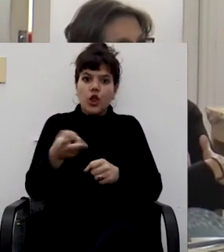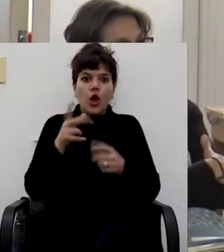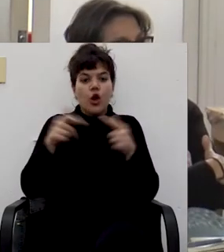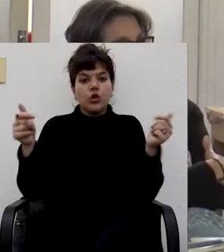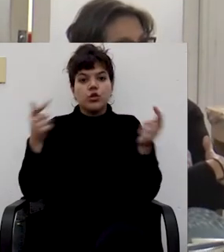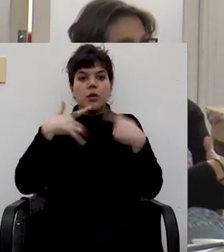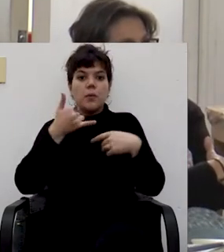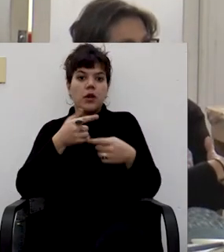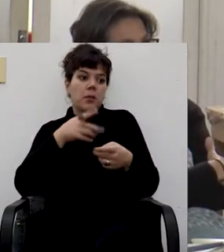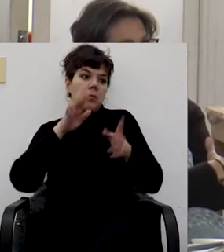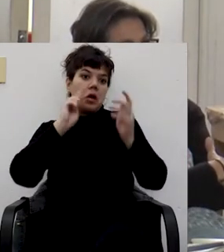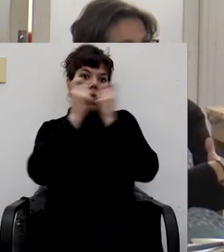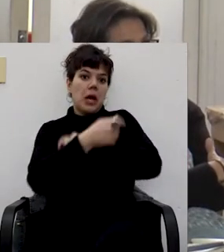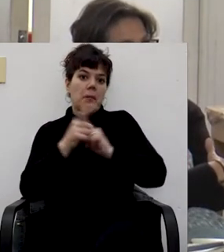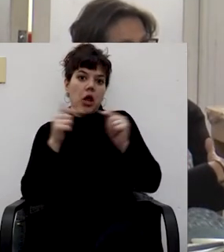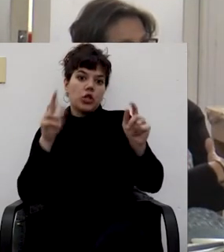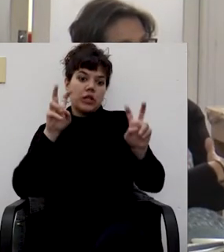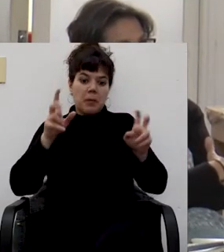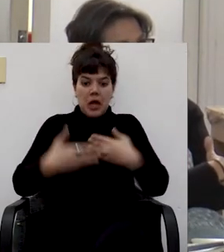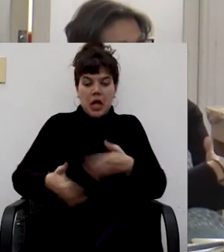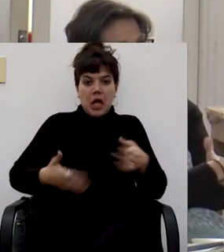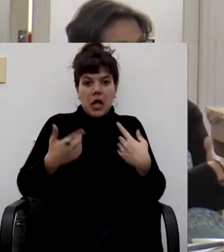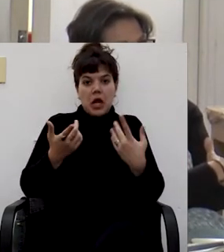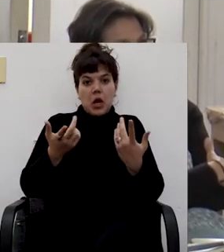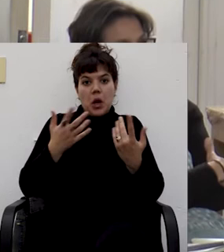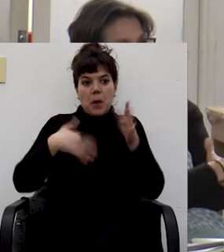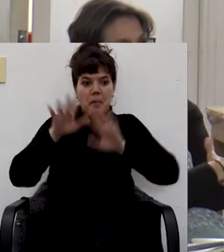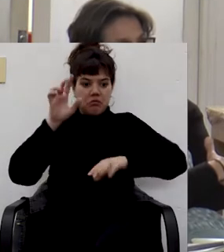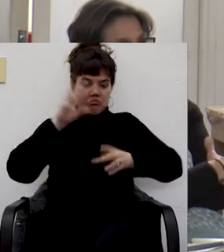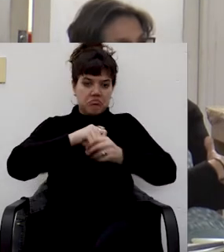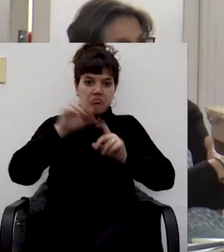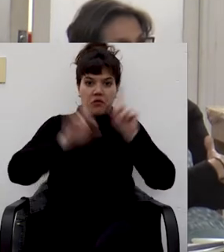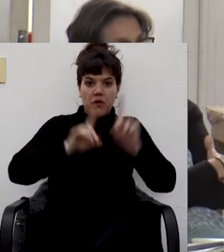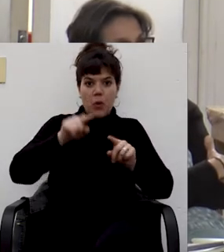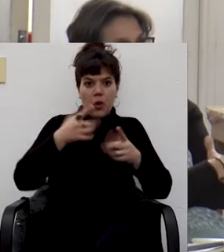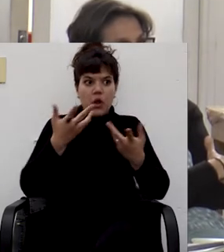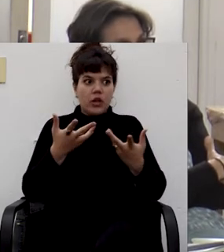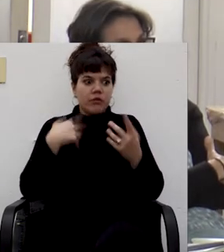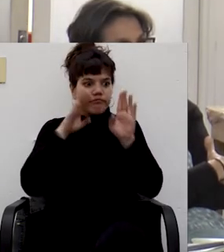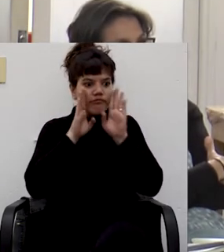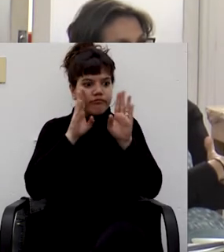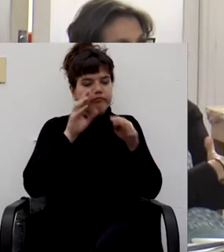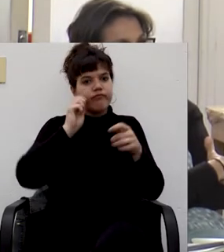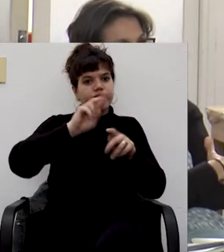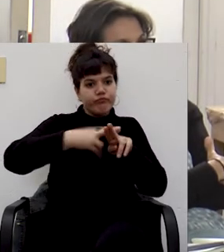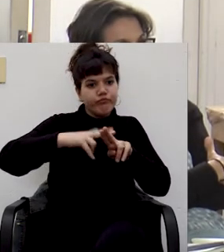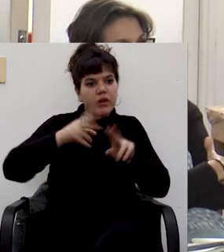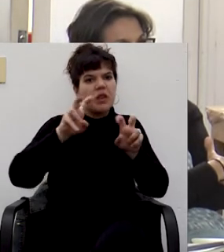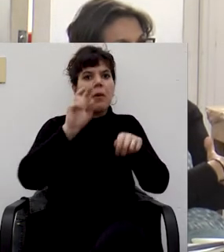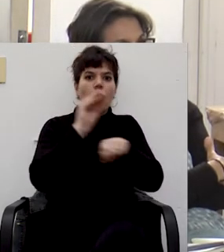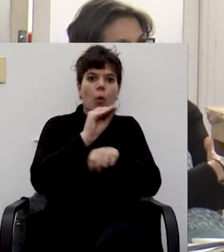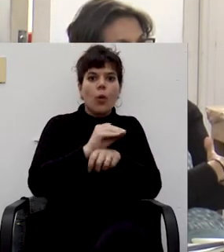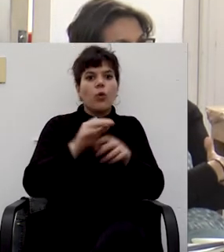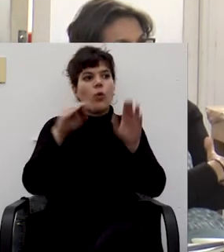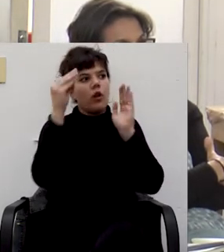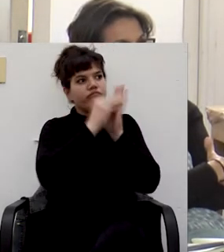aspecto transversalizar la perspectiva de género dentro de la universidad implica eso, trabajar en la cultura organizacional, en la estructura,